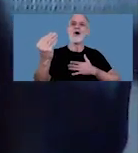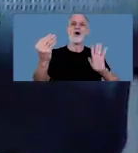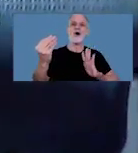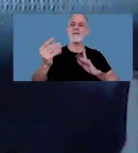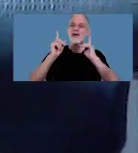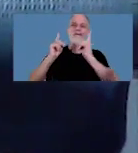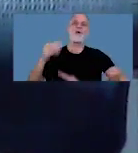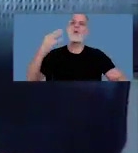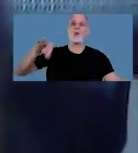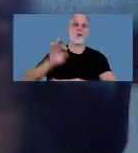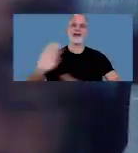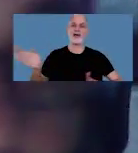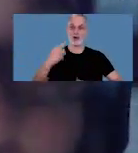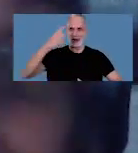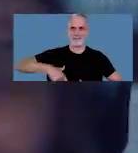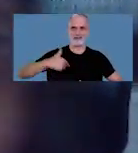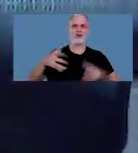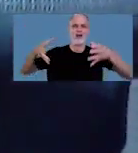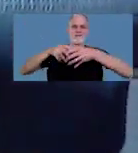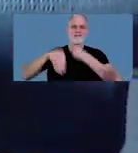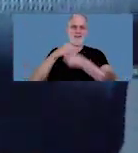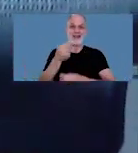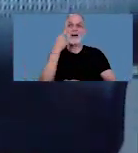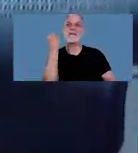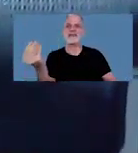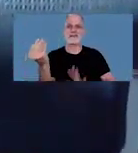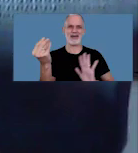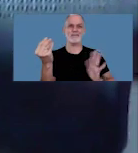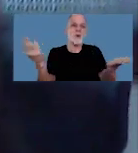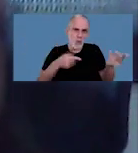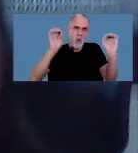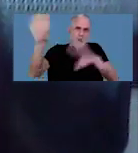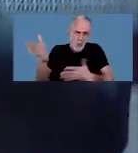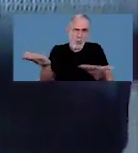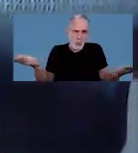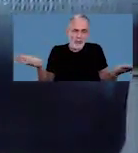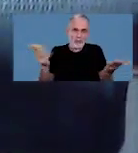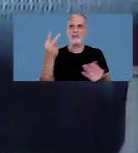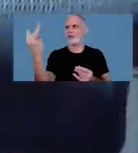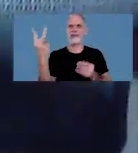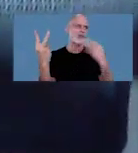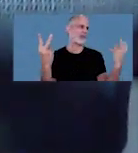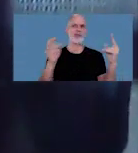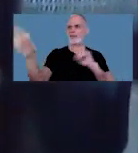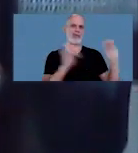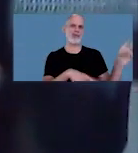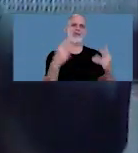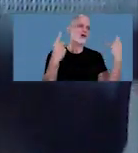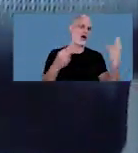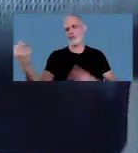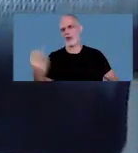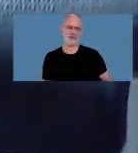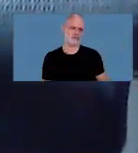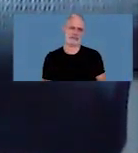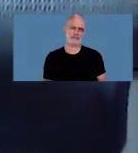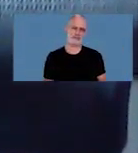único y permanente del contribuyente y su grupo familiar. Obvio que te podés mudar, lo que no podés tener es 2 casas habitación. Si te mudás,